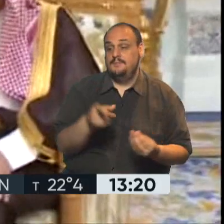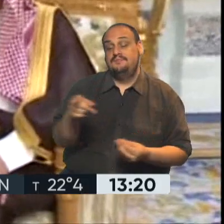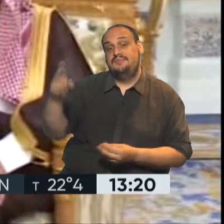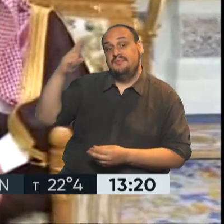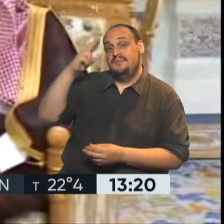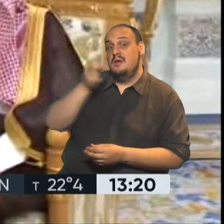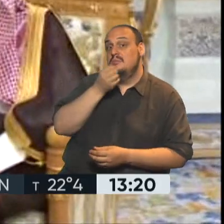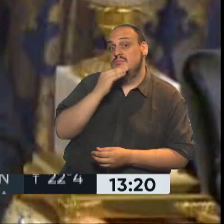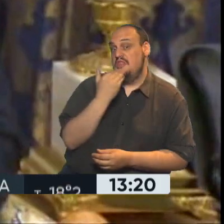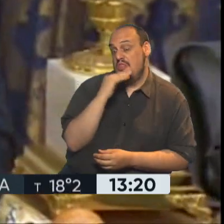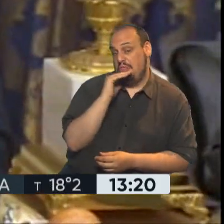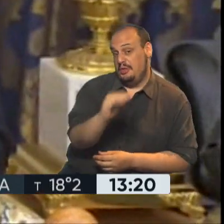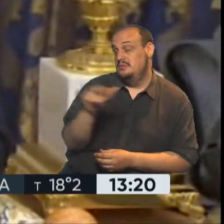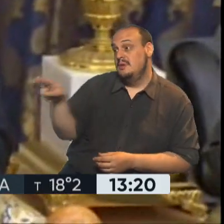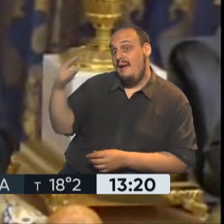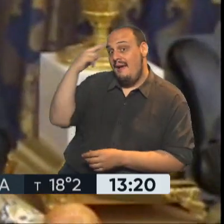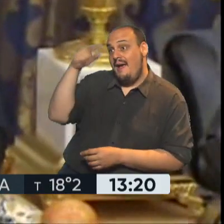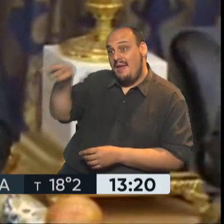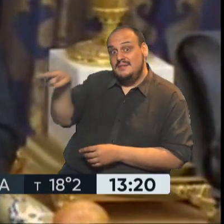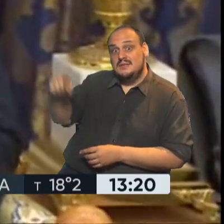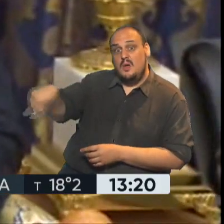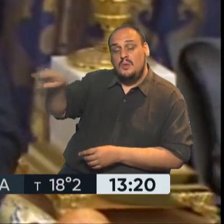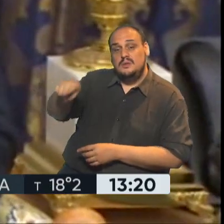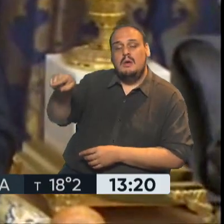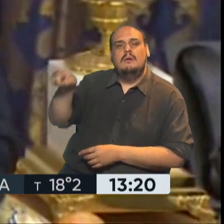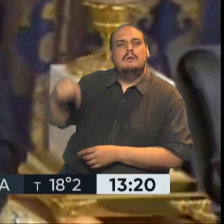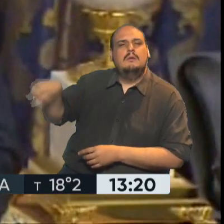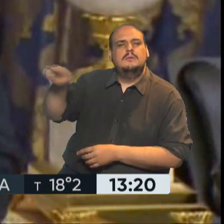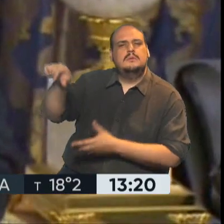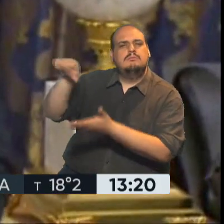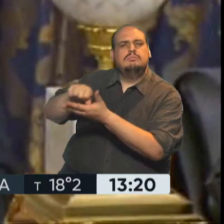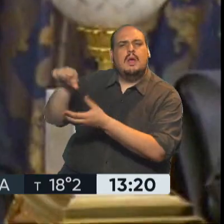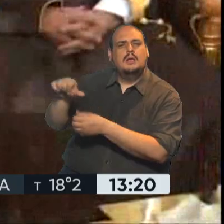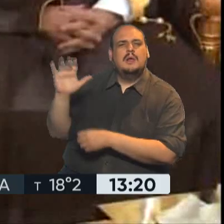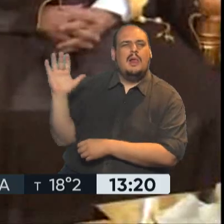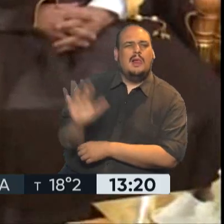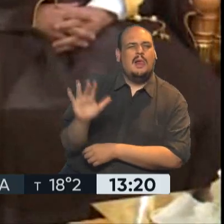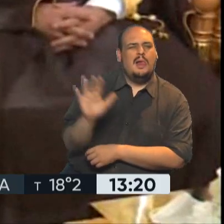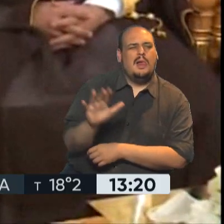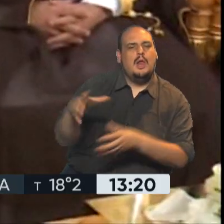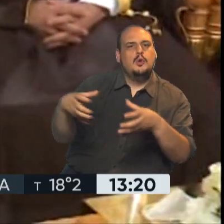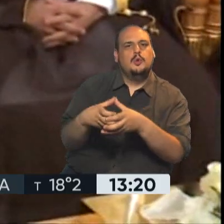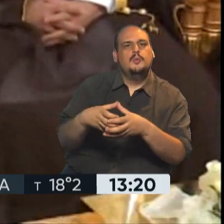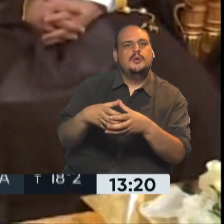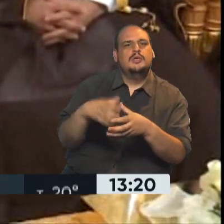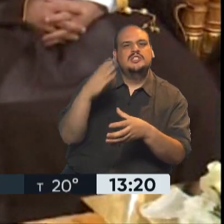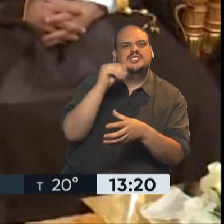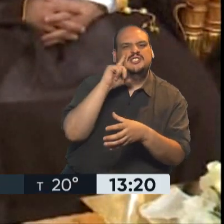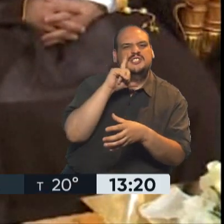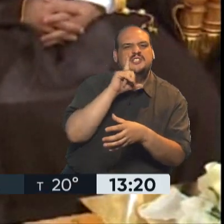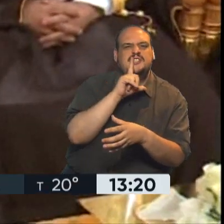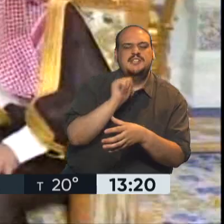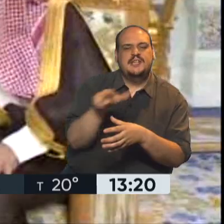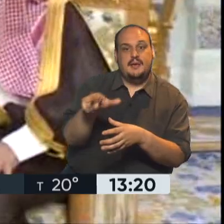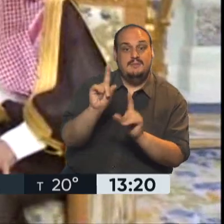Saudita estaba acosando y atacando a uno de los bandos, al bando chiita en Yemen. Recordemos que en Yemen